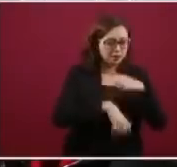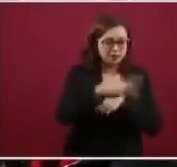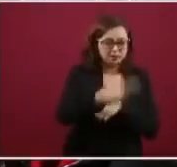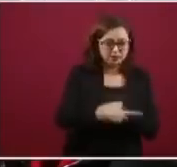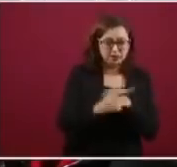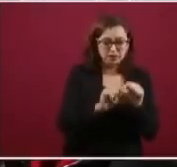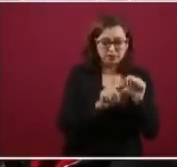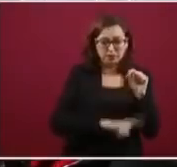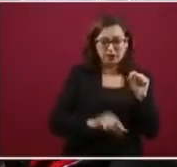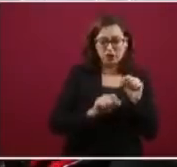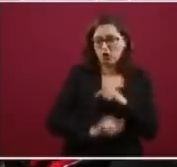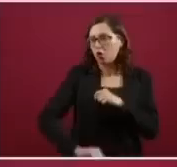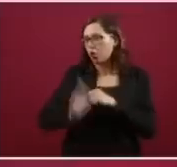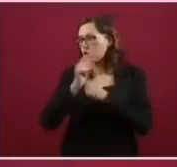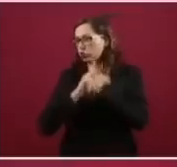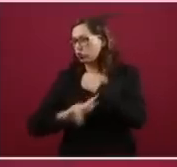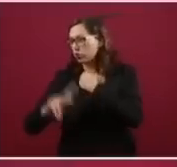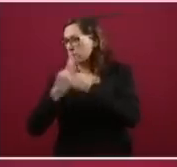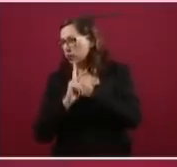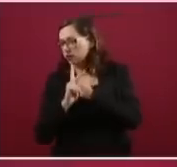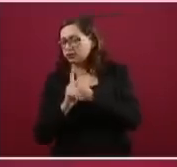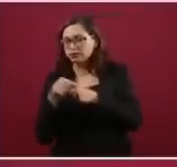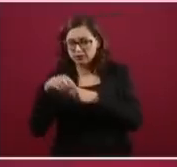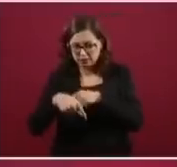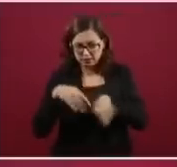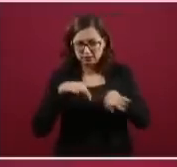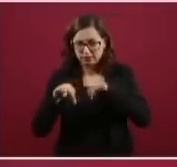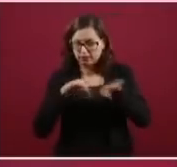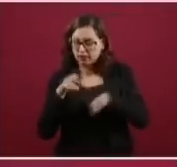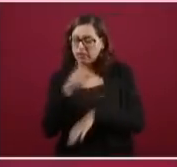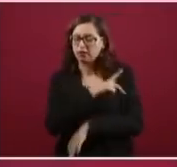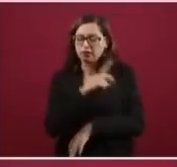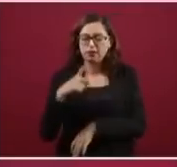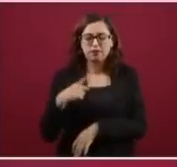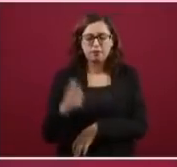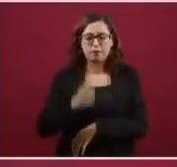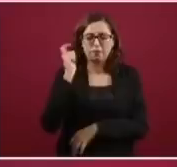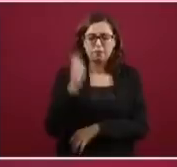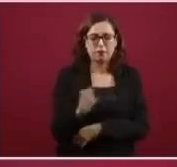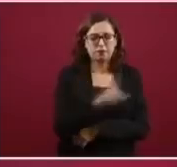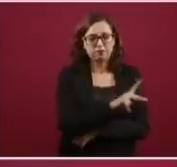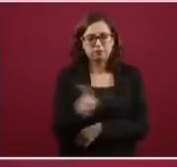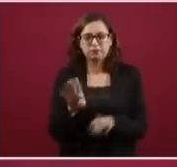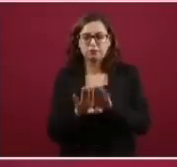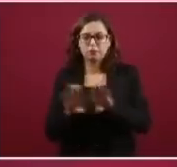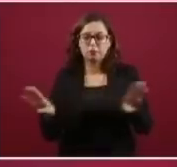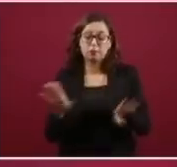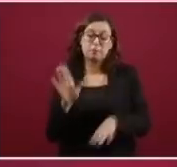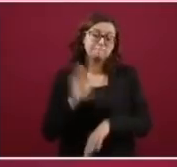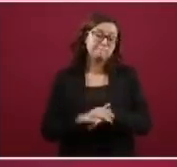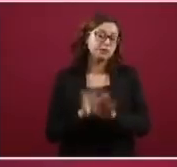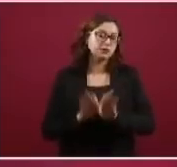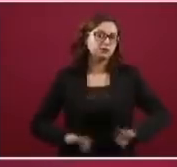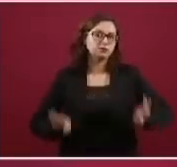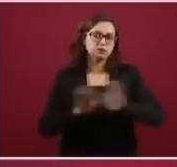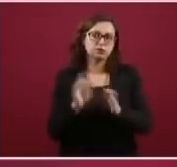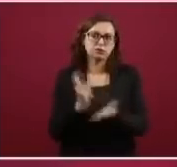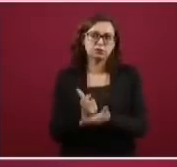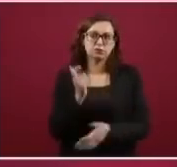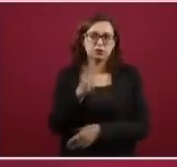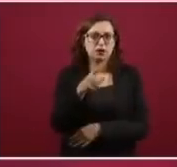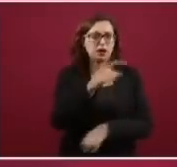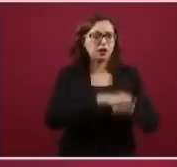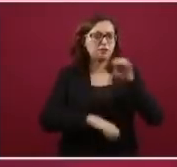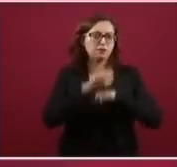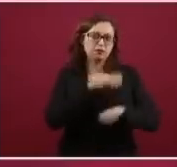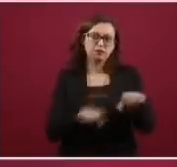empresas empresas extranjeras en general yo diría sobre todo aquellos grandes corporativos suelen tener